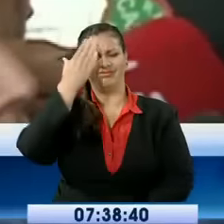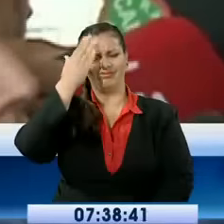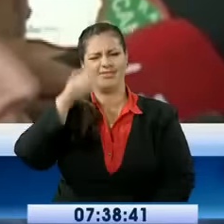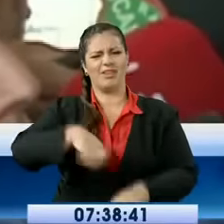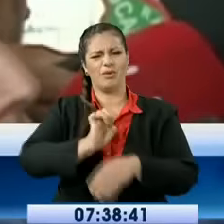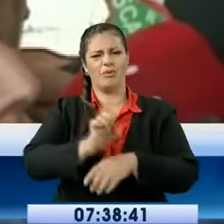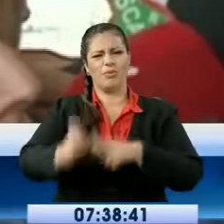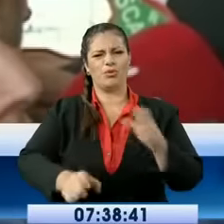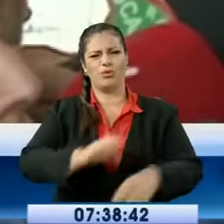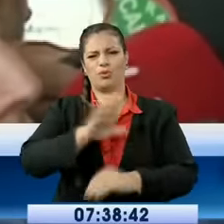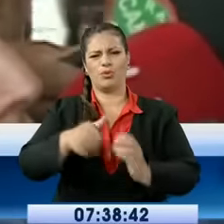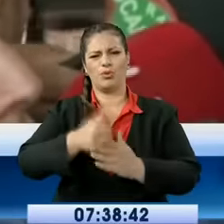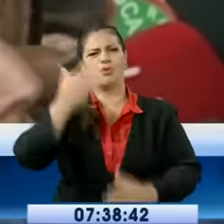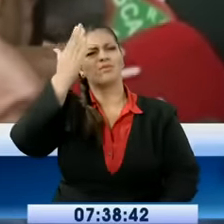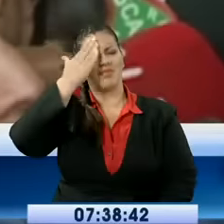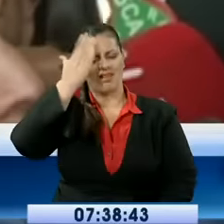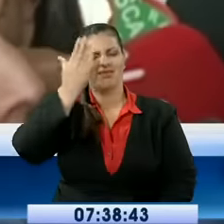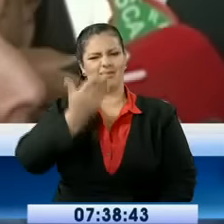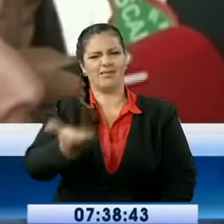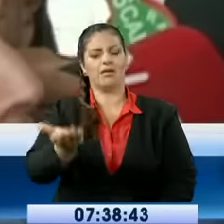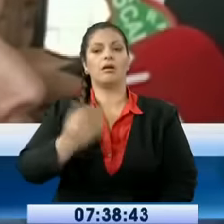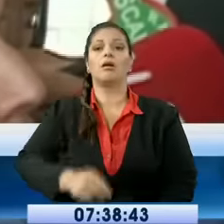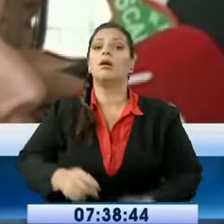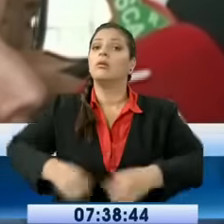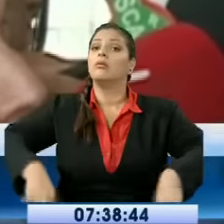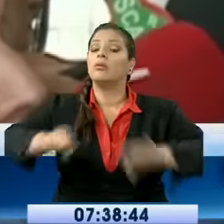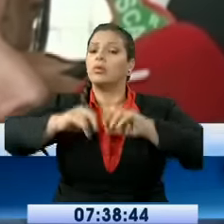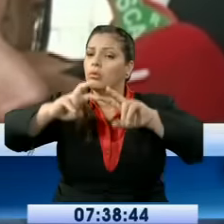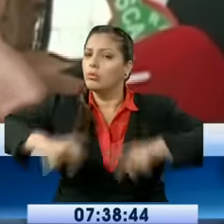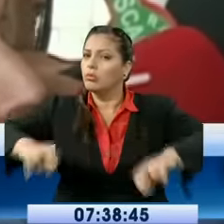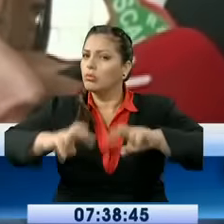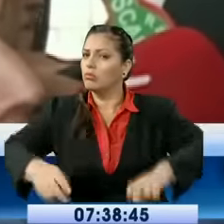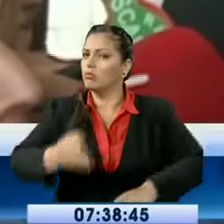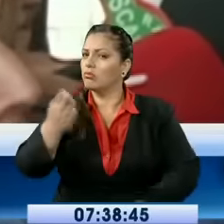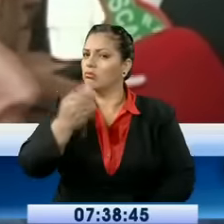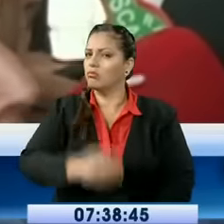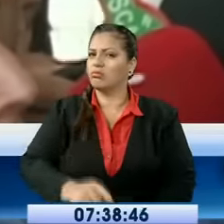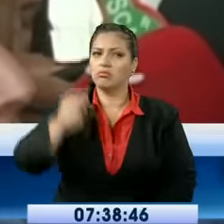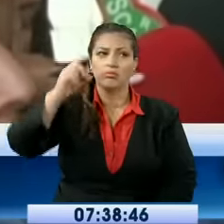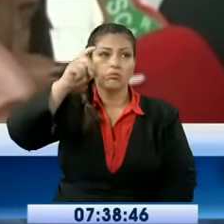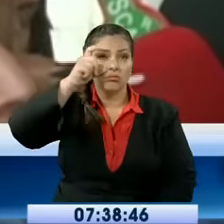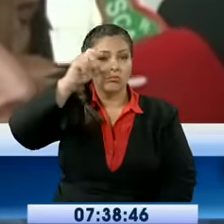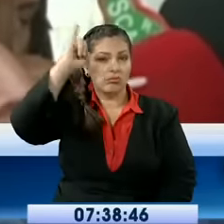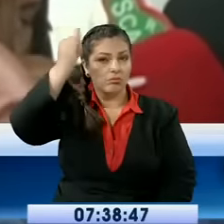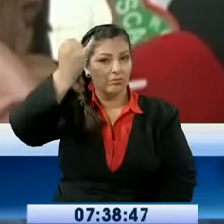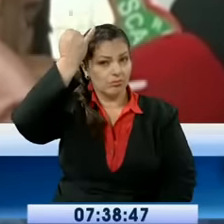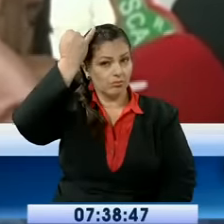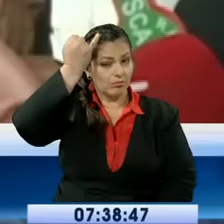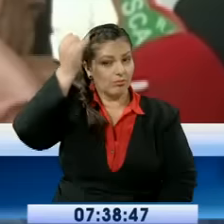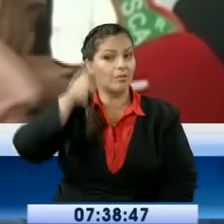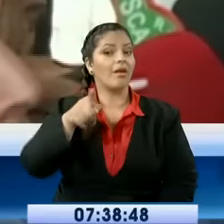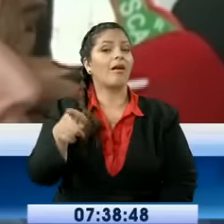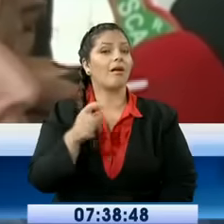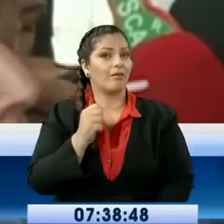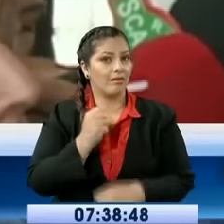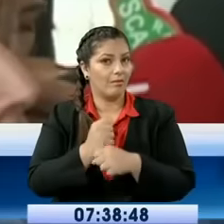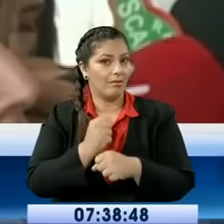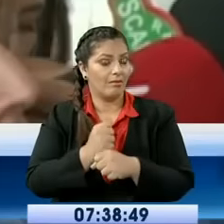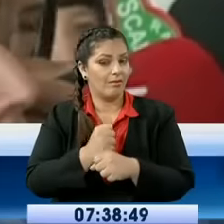falta investigar si el mismo vicepresidente de la República en funciones, es decir,